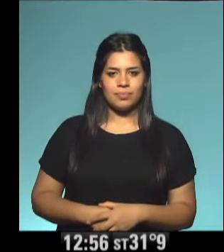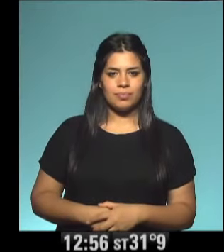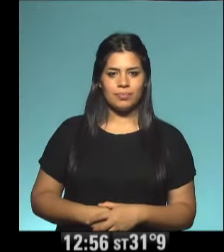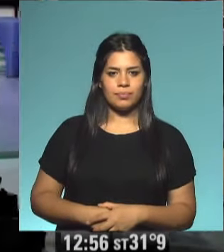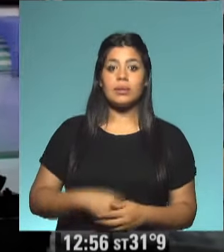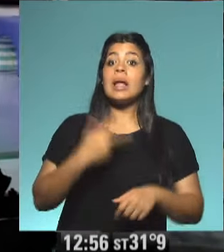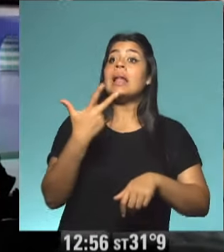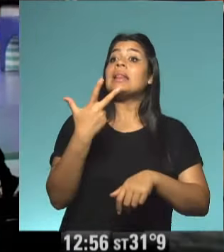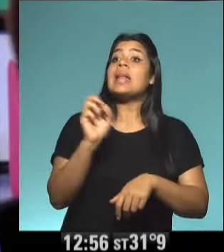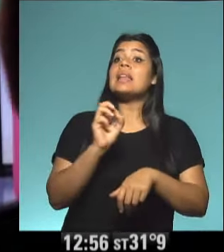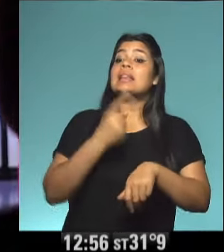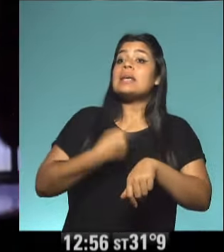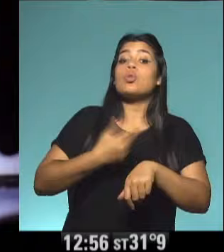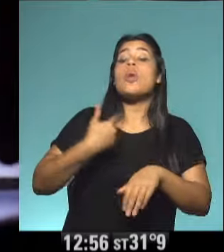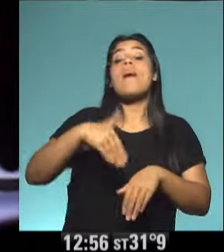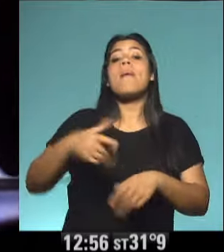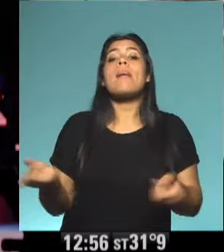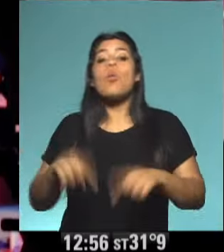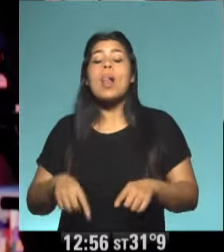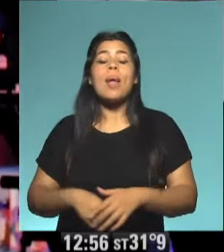30 segundos, chicos, venimos, vamos.